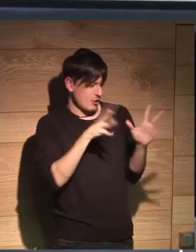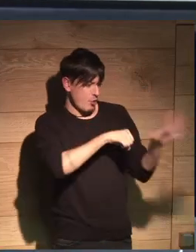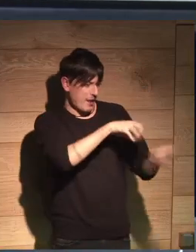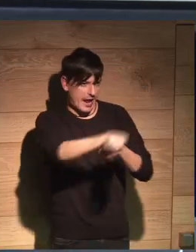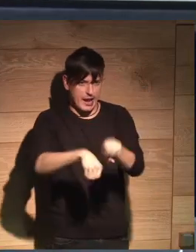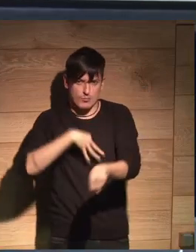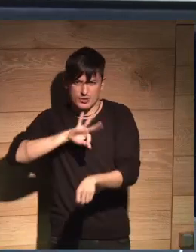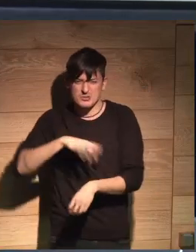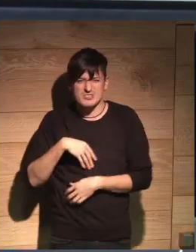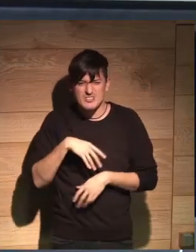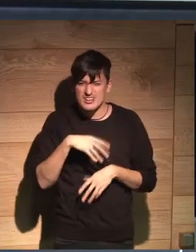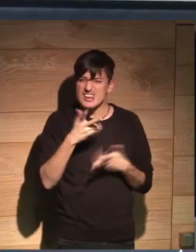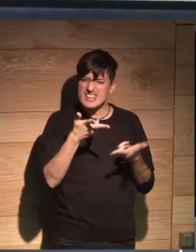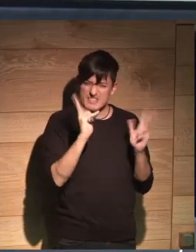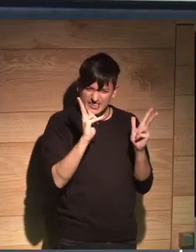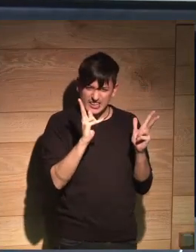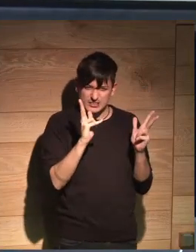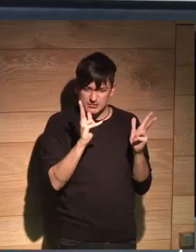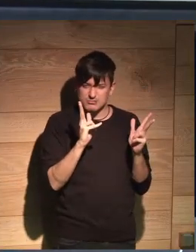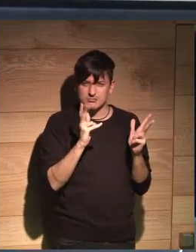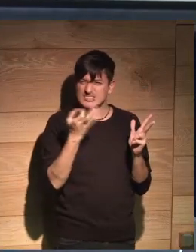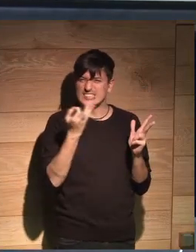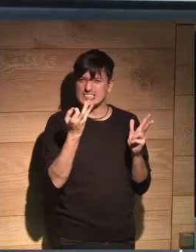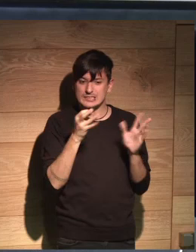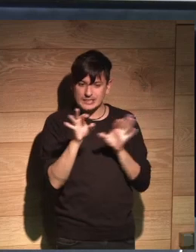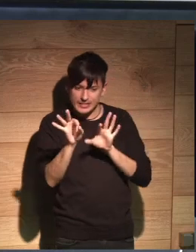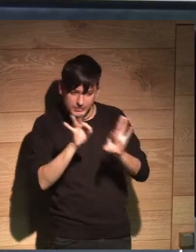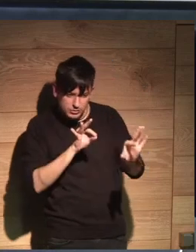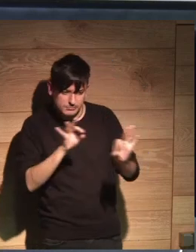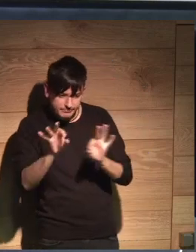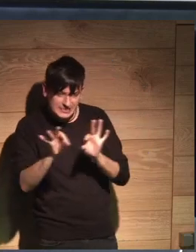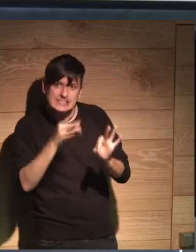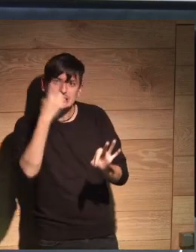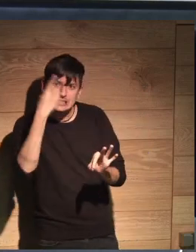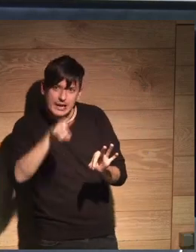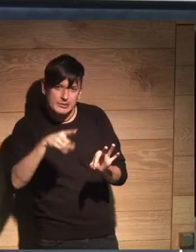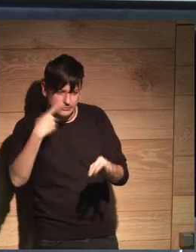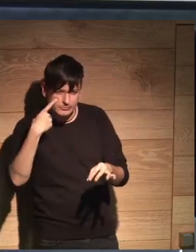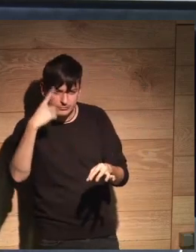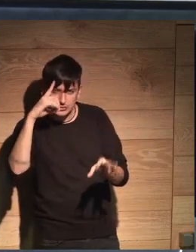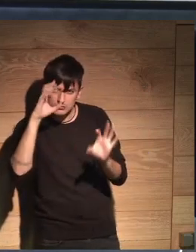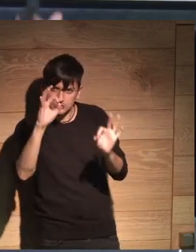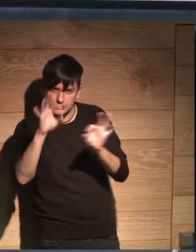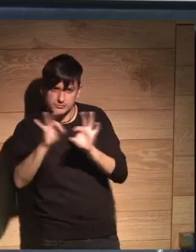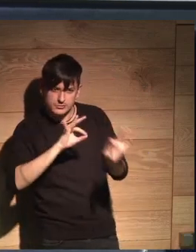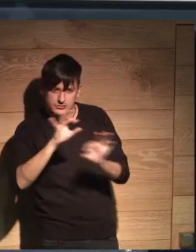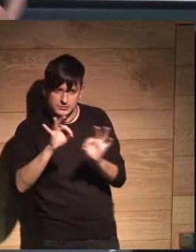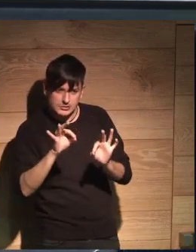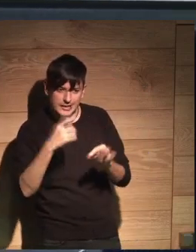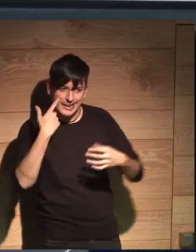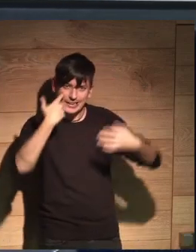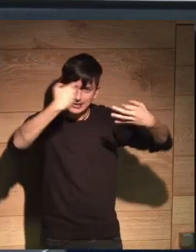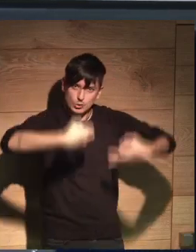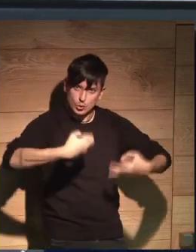la libertad como la toma de decisiones con conocimiento de causa. Entiendo la libertad cuando uno toma una decisión basándose en el rigor y no